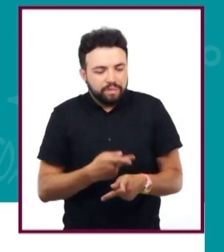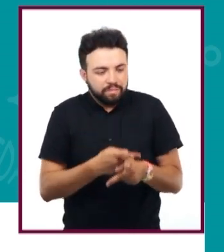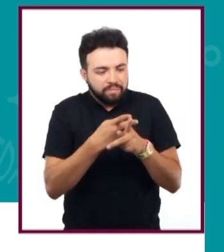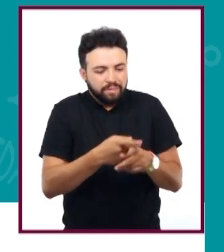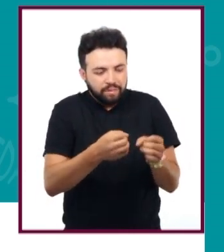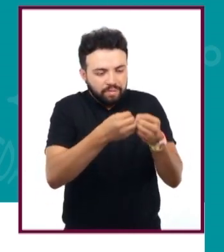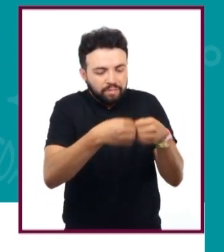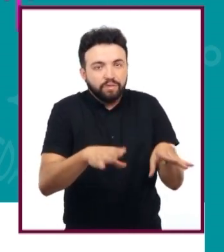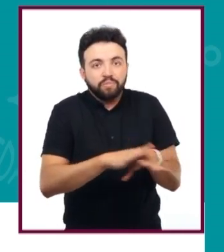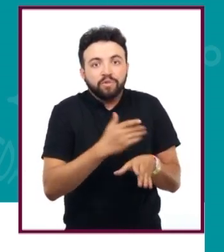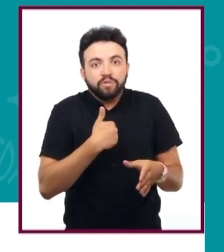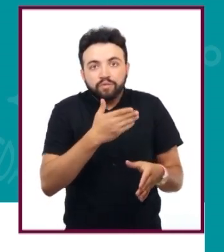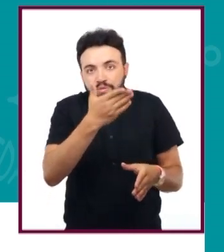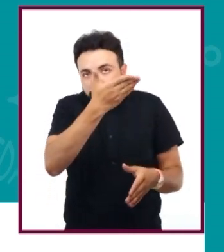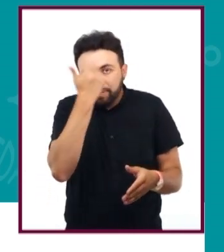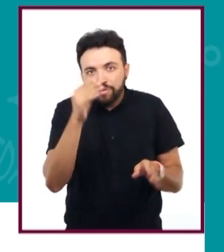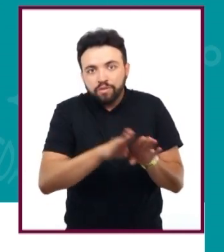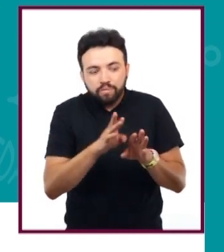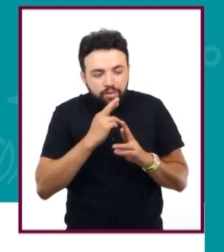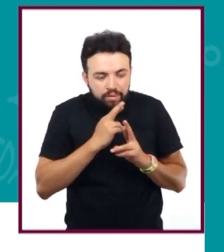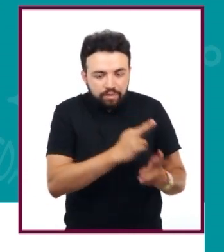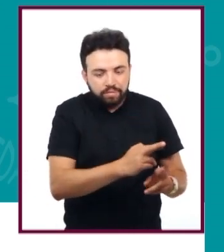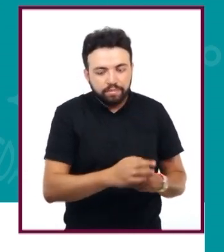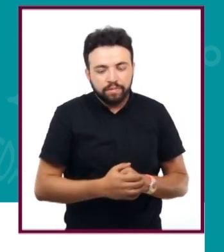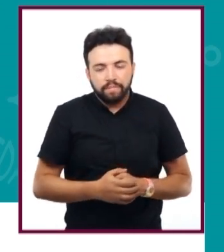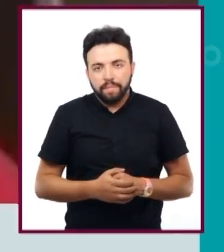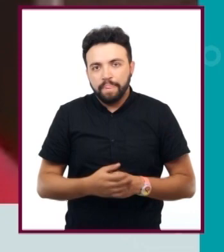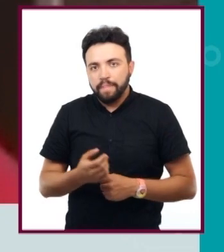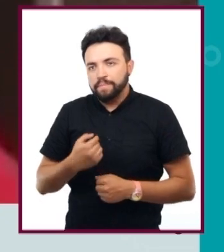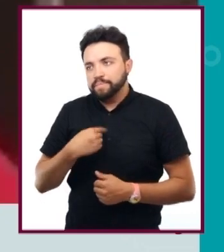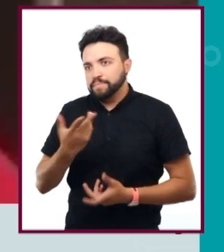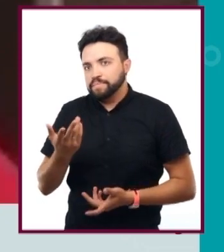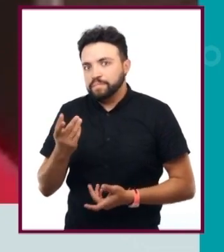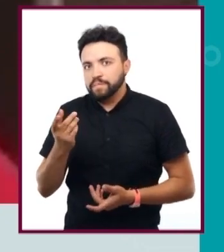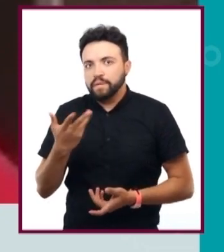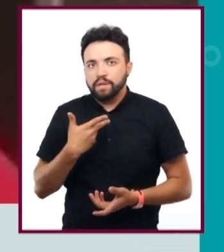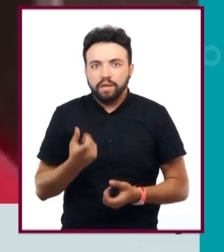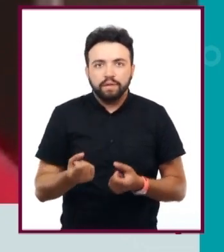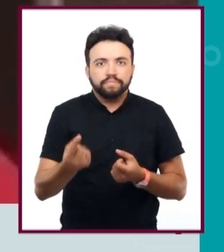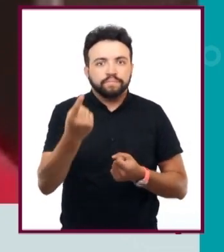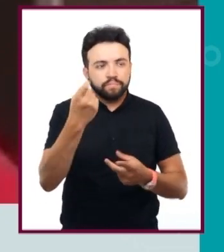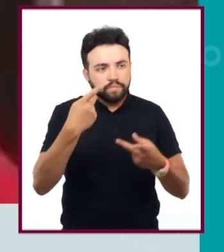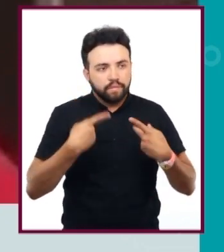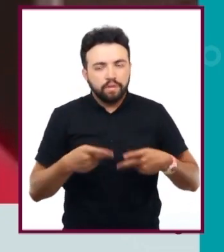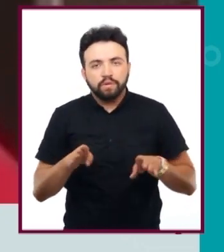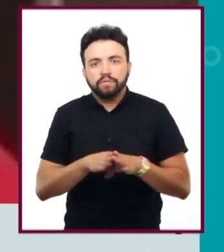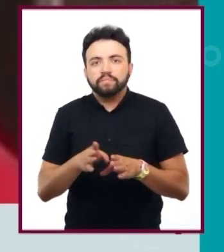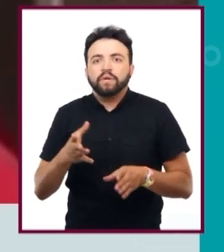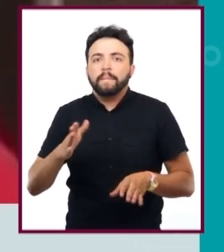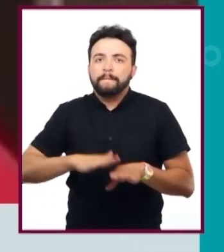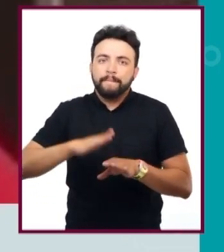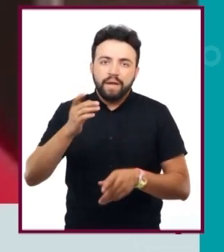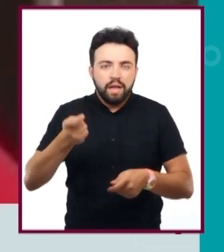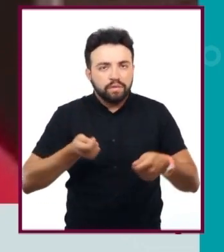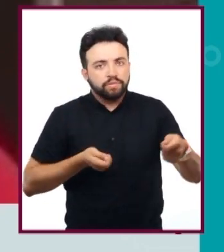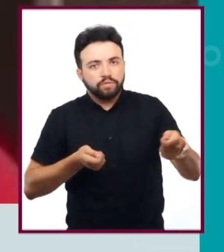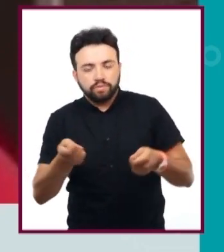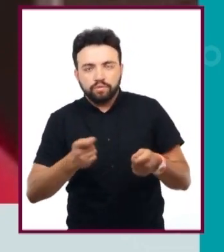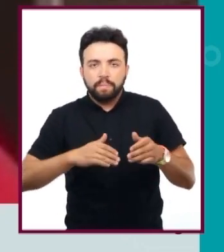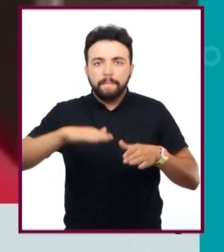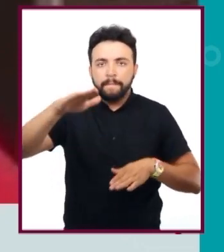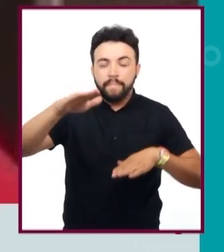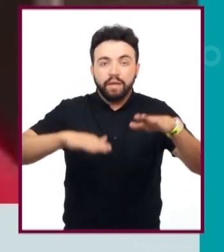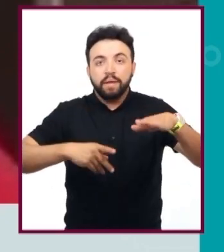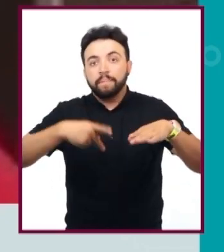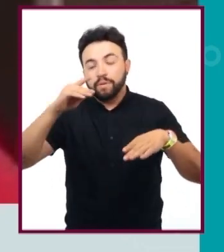por no saber cómo sacarlo o cómo responder. Eso ya tiene que ver con la persona, de que algunas sepan controlarlo